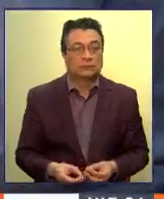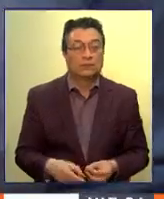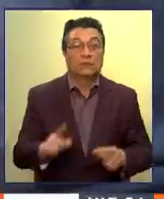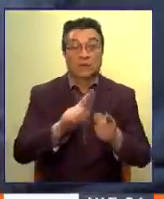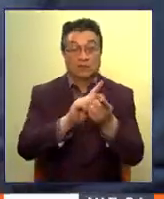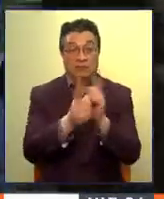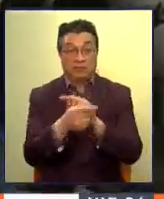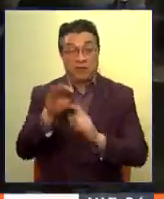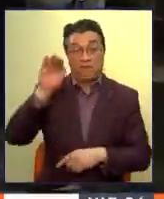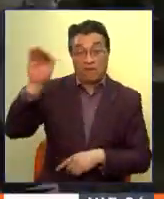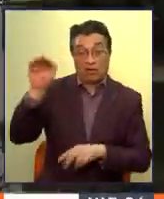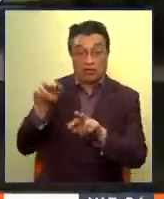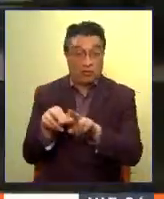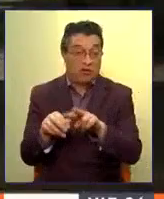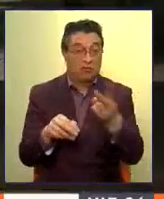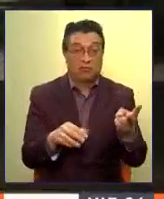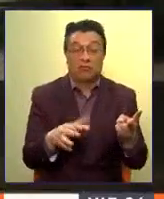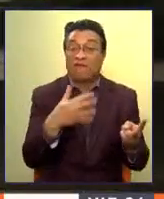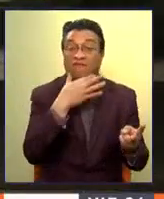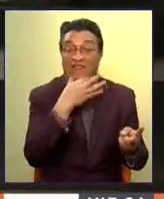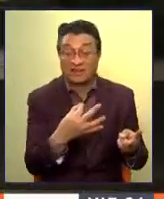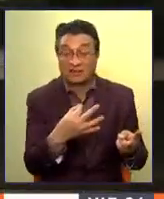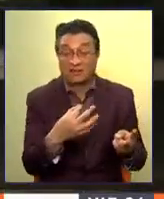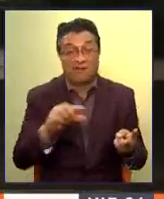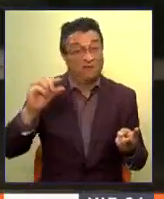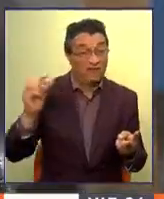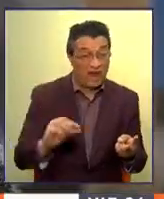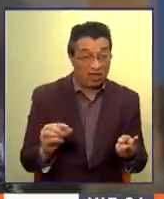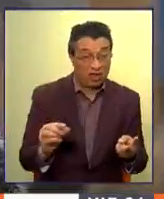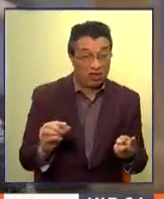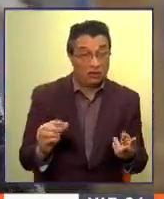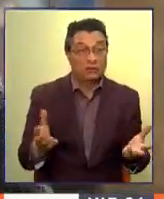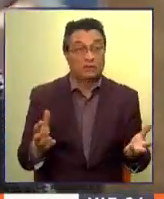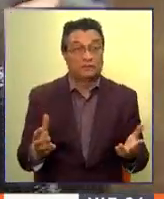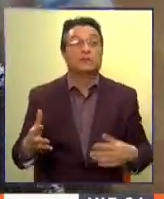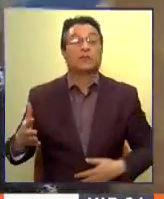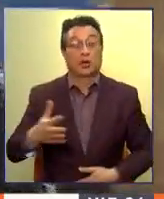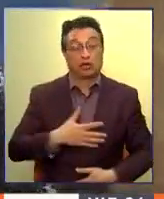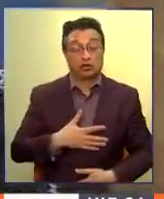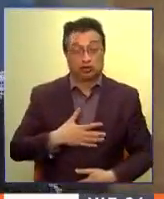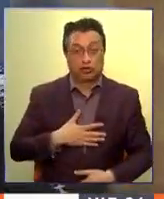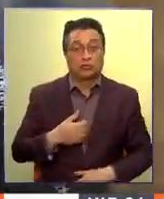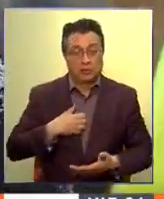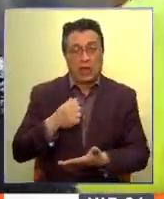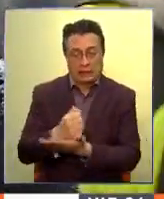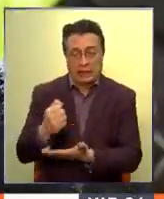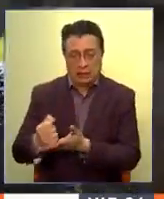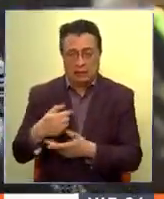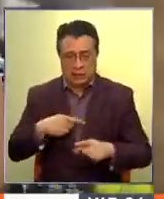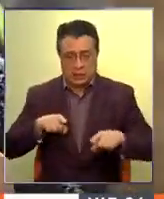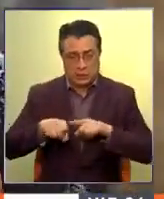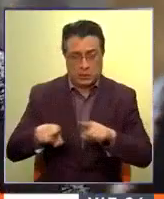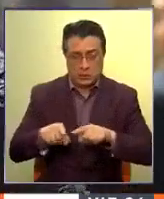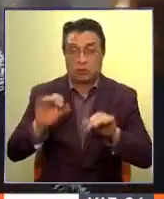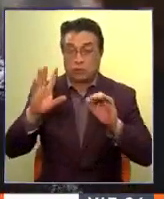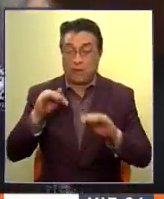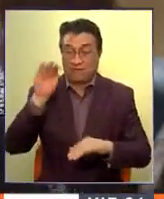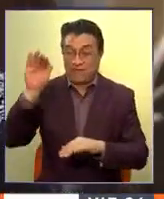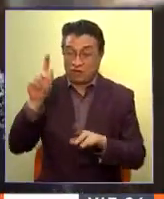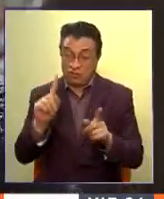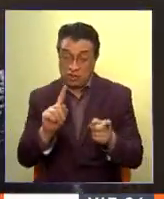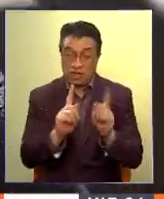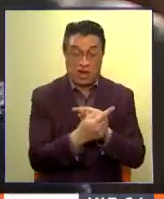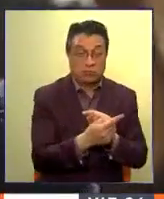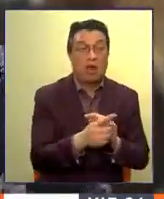cambiarse de un banco a otro. Sencillo, barato. Porque yo andaba haciendo ese trámite y resulta que si me cambio de banco tengo que